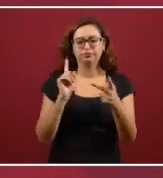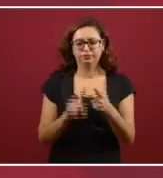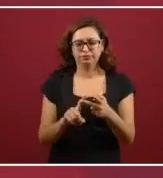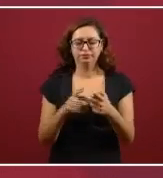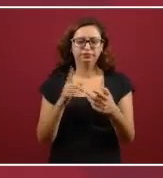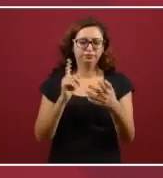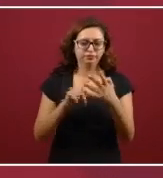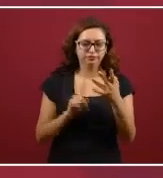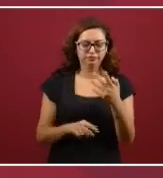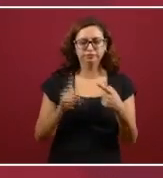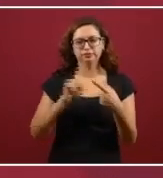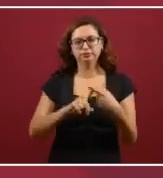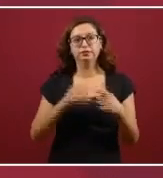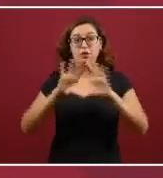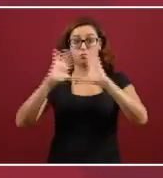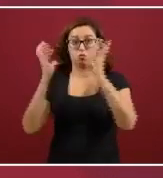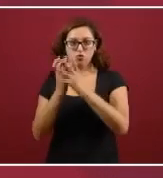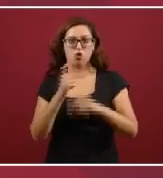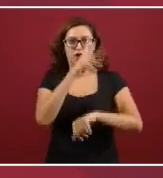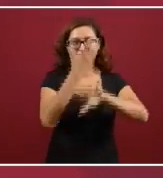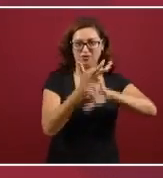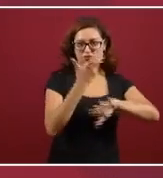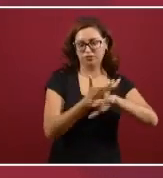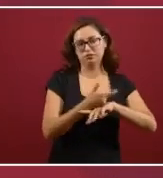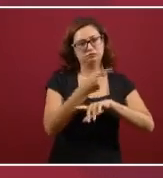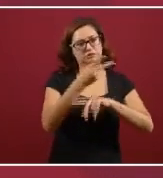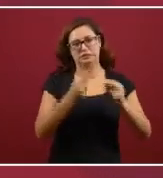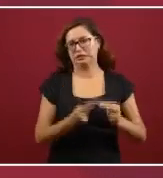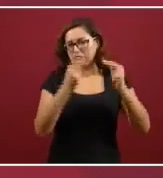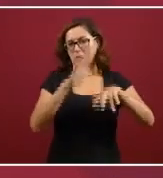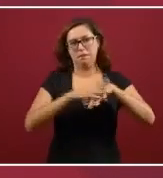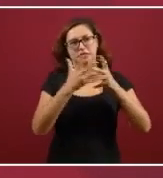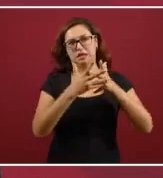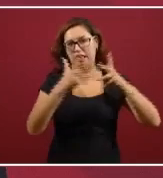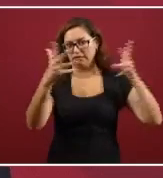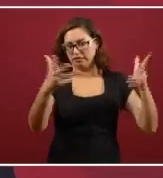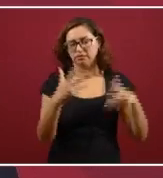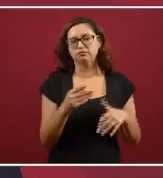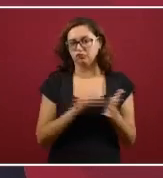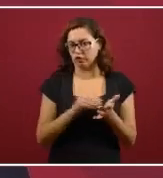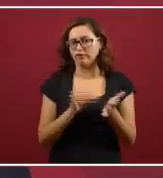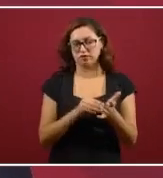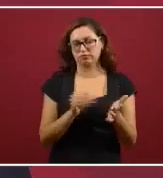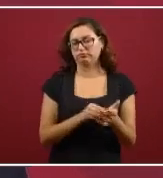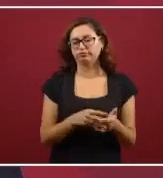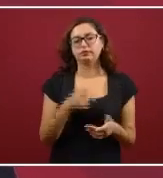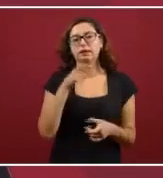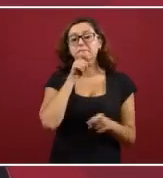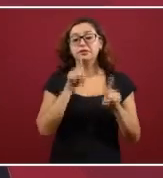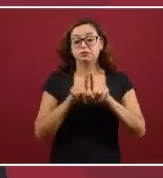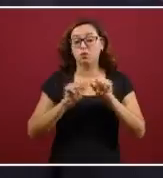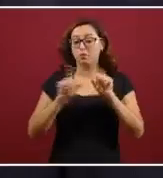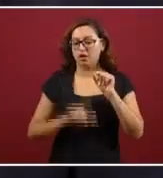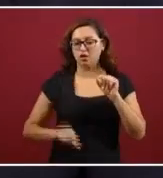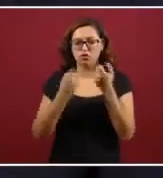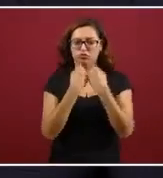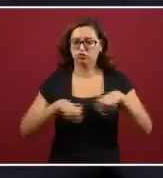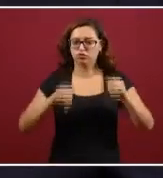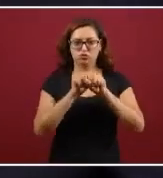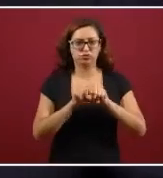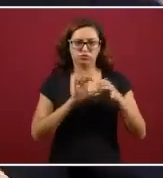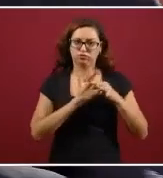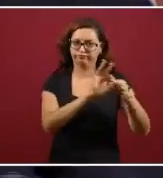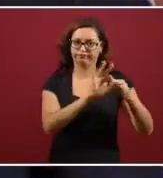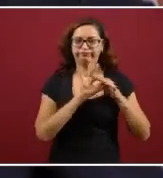grande del mundo todavía y México es el principal socio de los Estados Unidos. Dicho de otro modo,